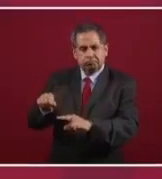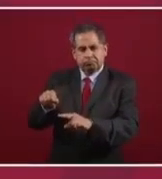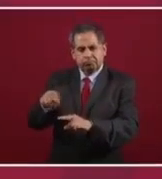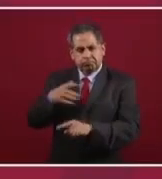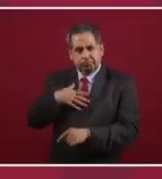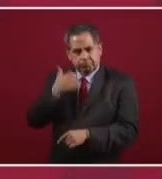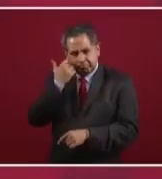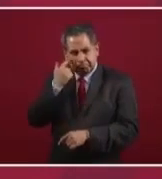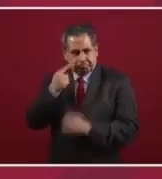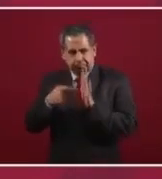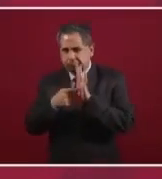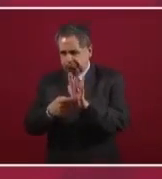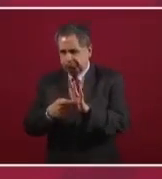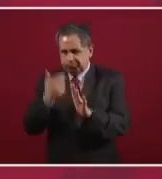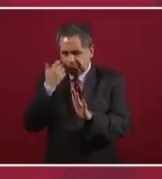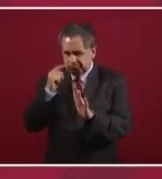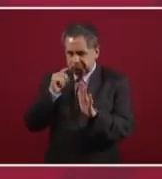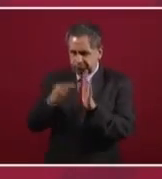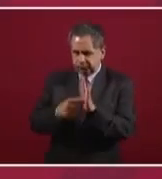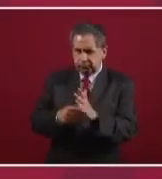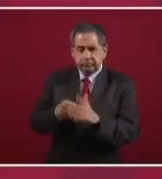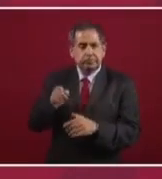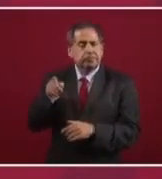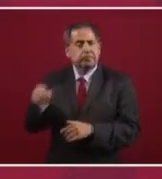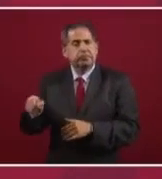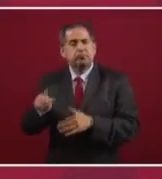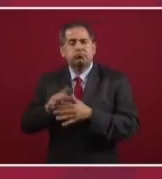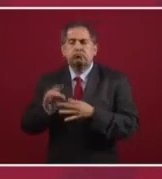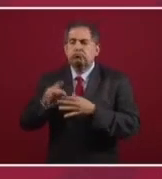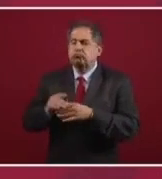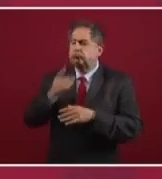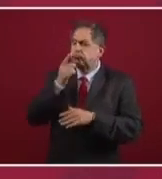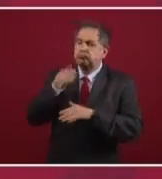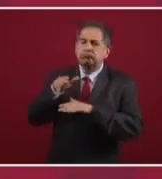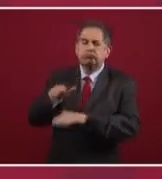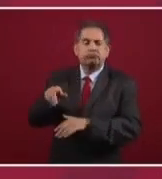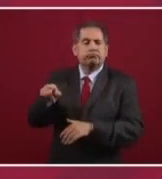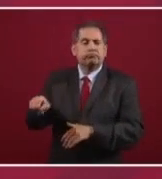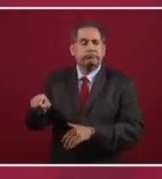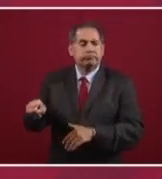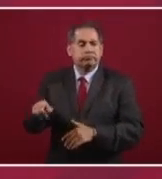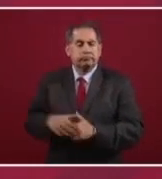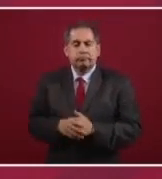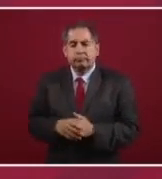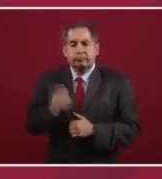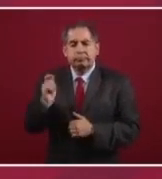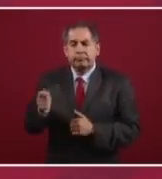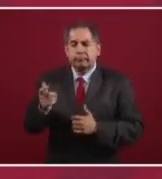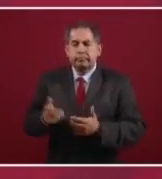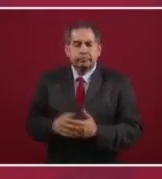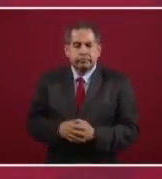me interesa, en donde él habla de que